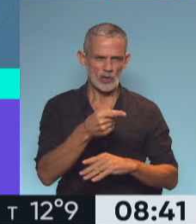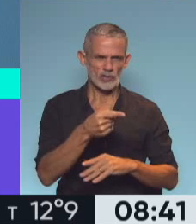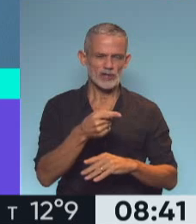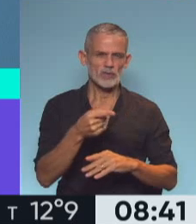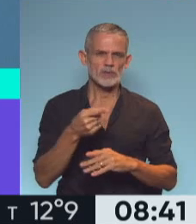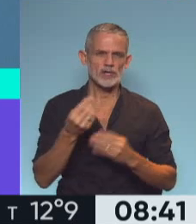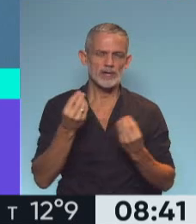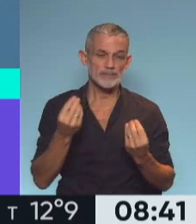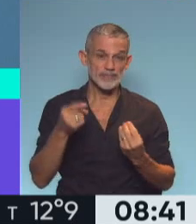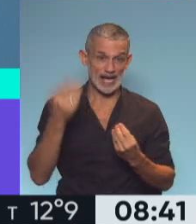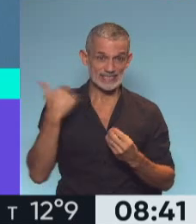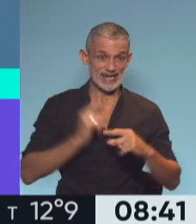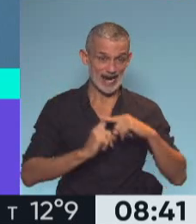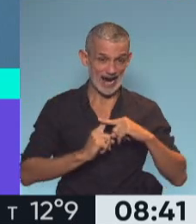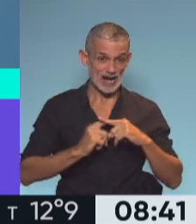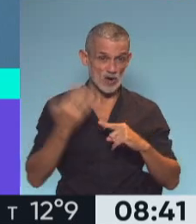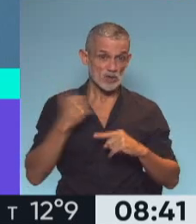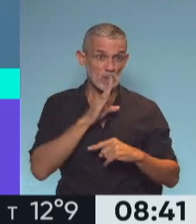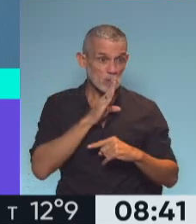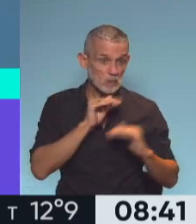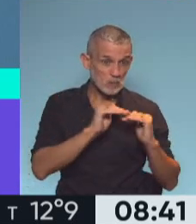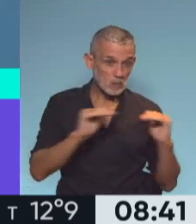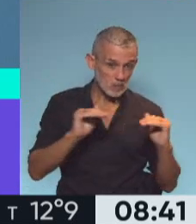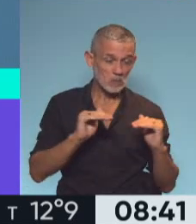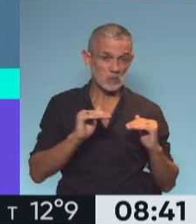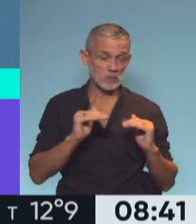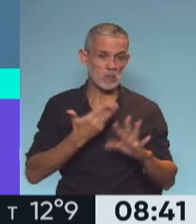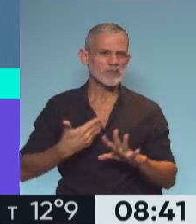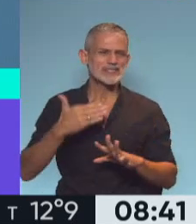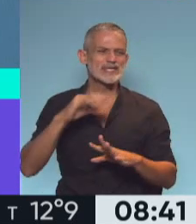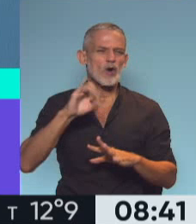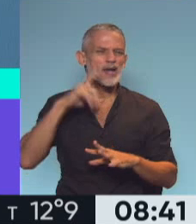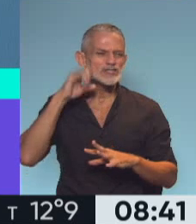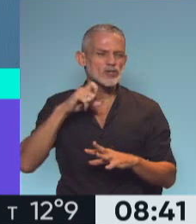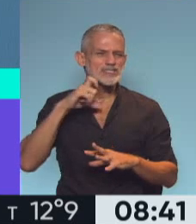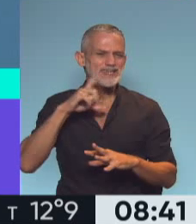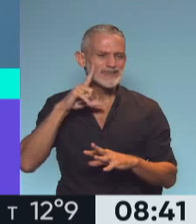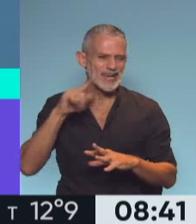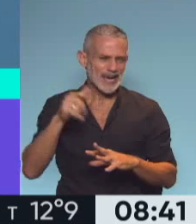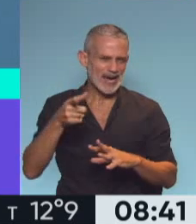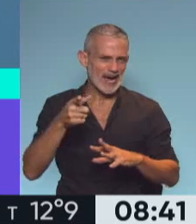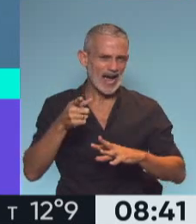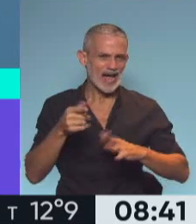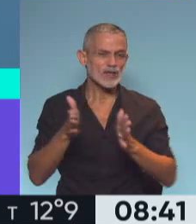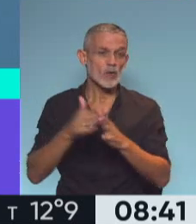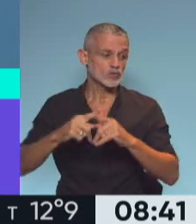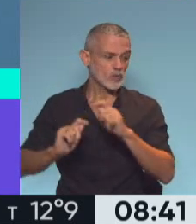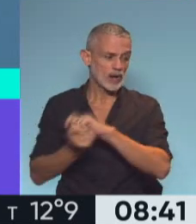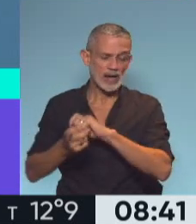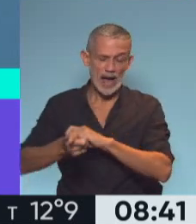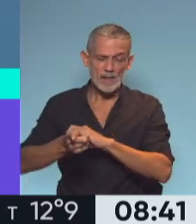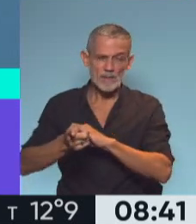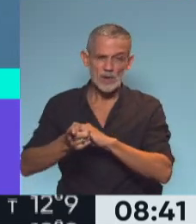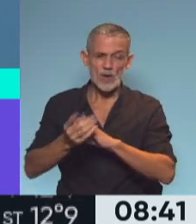Elisa Carrió, que hacía rato se mantenía en silencio, la presidenta de la coalición cívica, uno de los partidos dentro de Juntos por el Cambio, y dijo